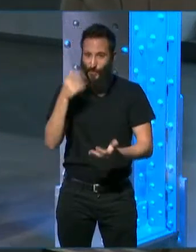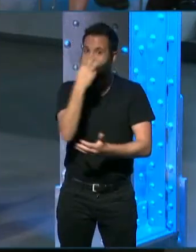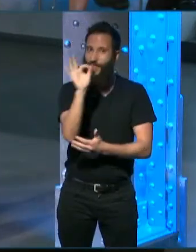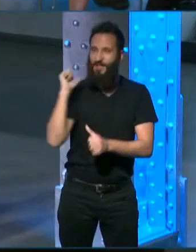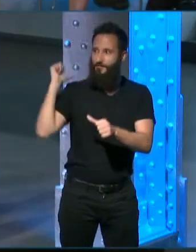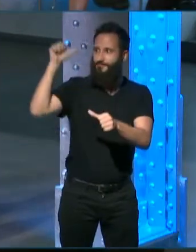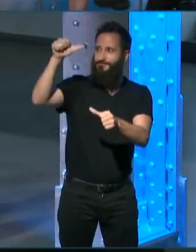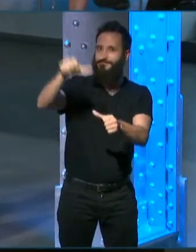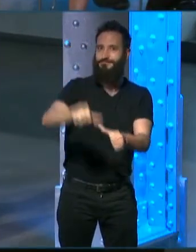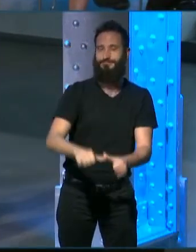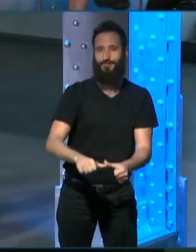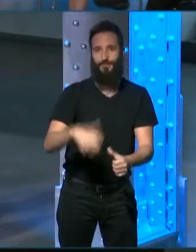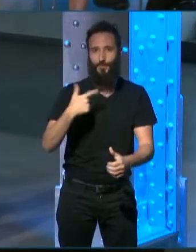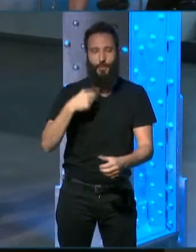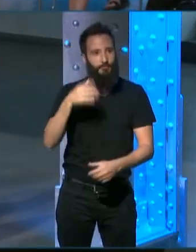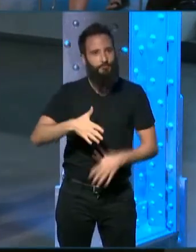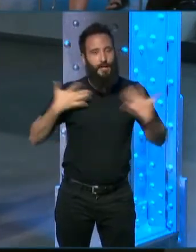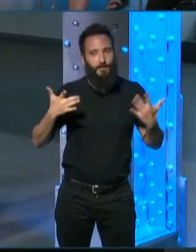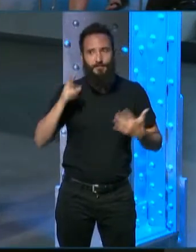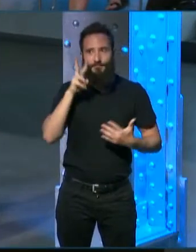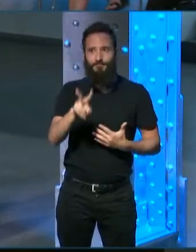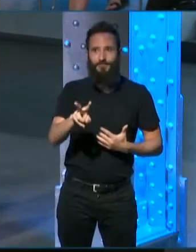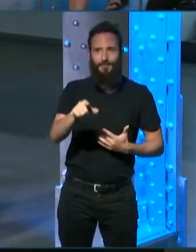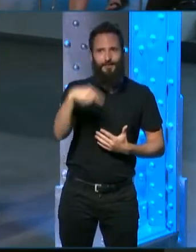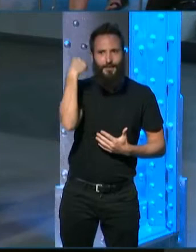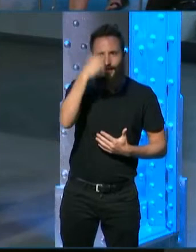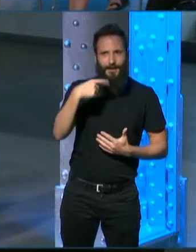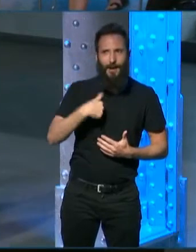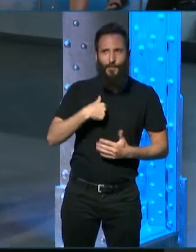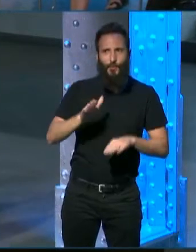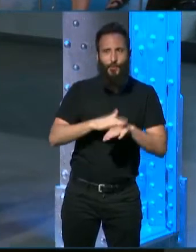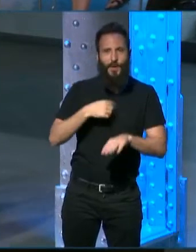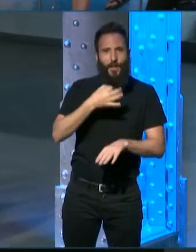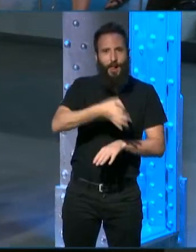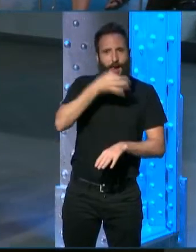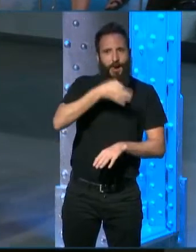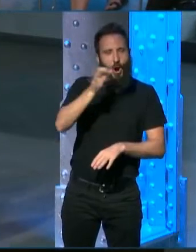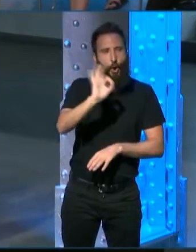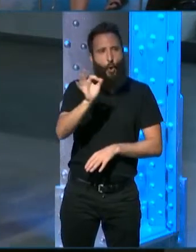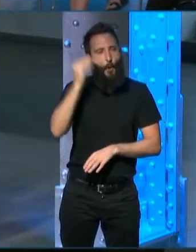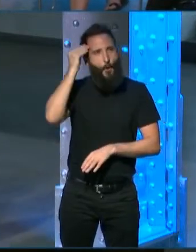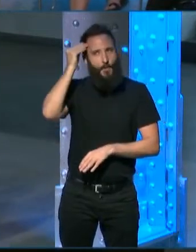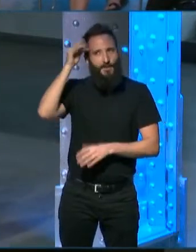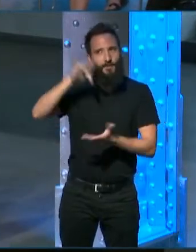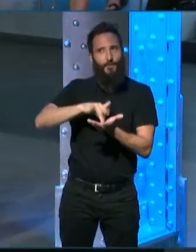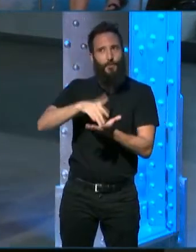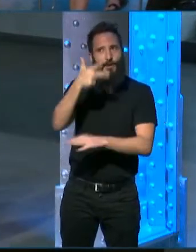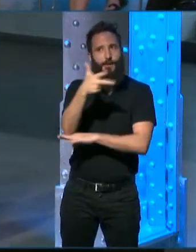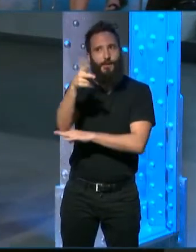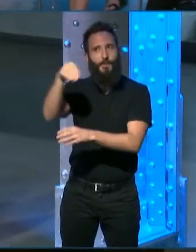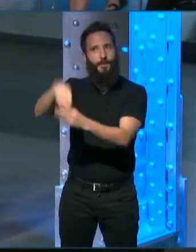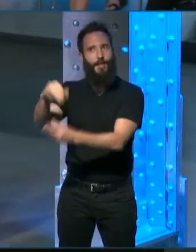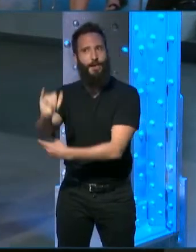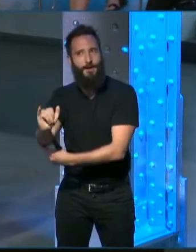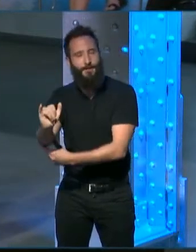¿no? Yo cuando de repente lo veo así, y digo, ¿y este tendrá esta cara por lo que estoy diciendo o porque tiene la conciencia de que está siendo grabado? Pero creo que me